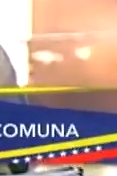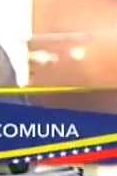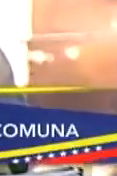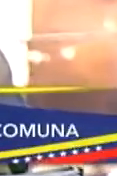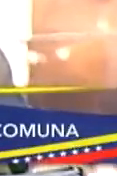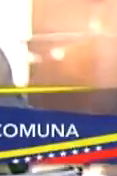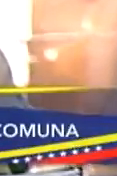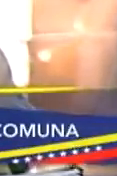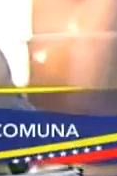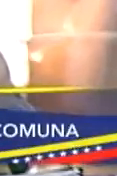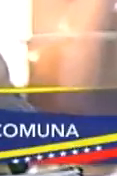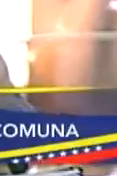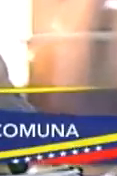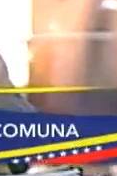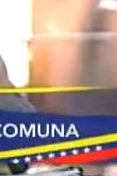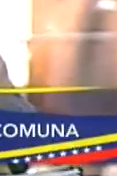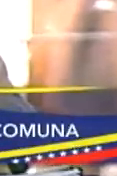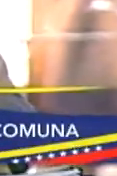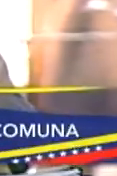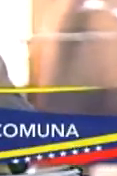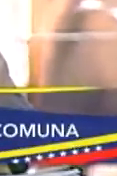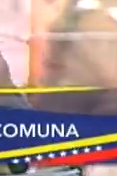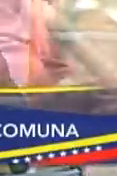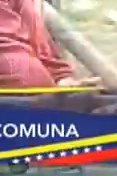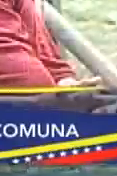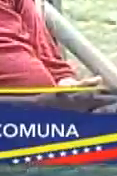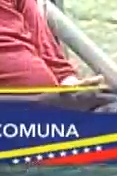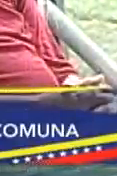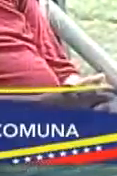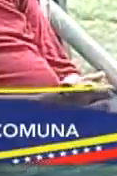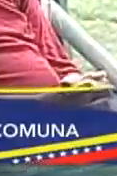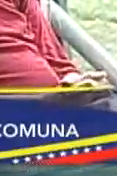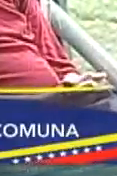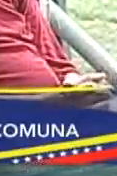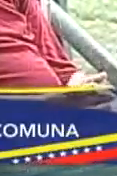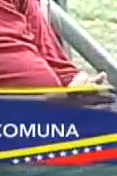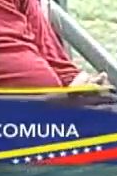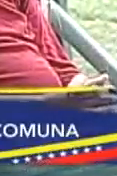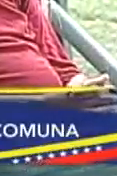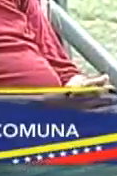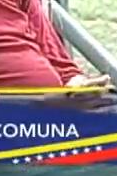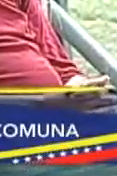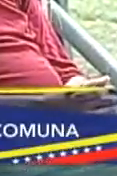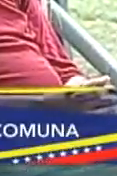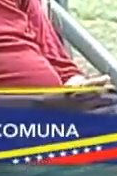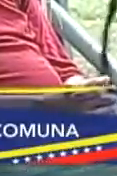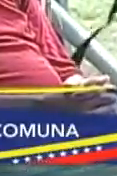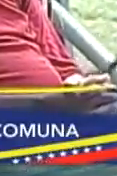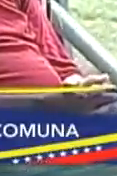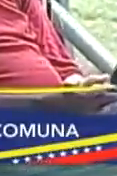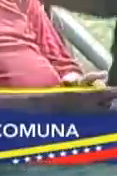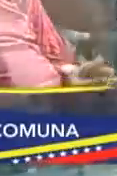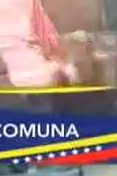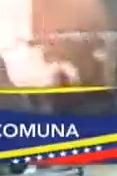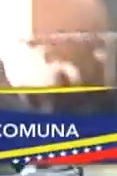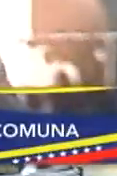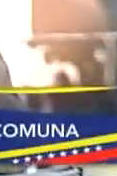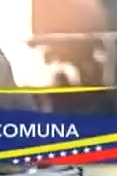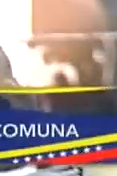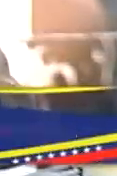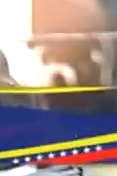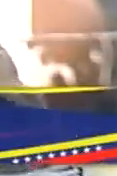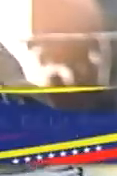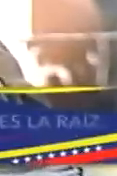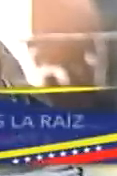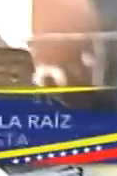significa ir a la raíz de nuestra esencia como proyecto nacional Simón Bolívar, como parte de los sueños